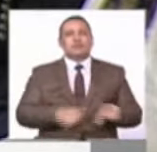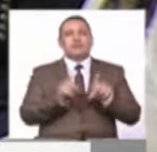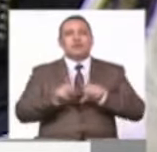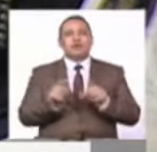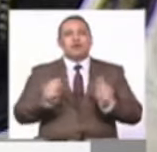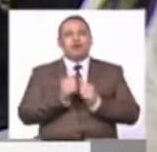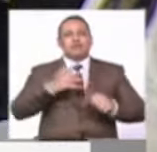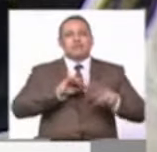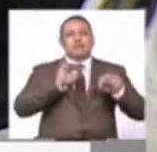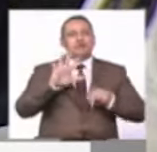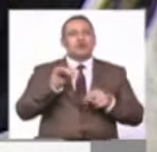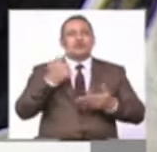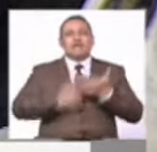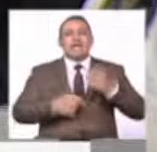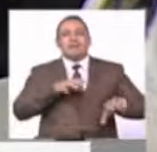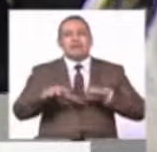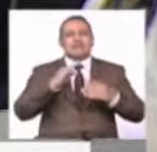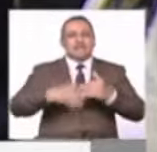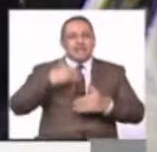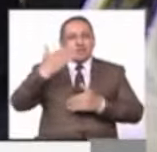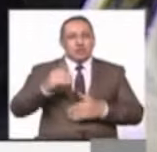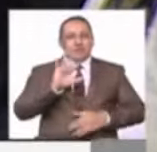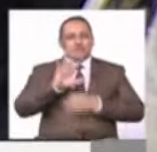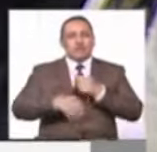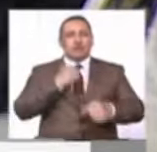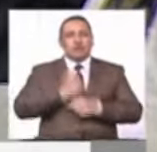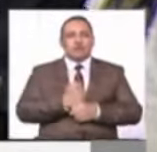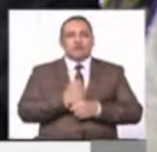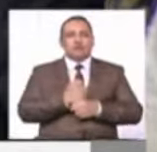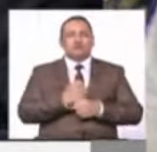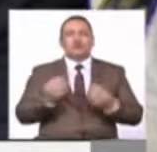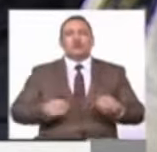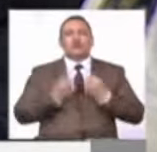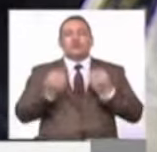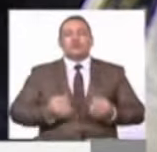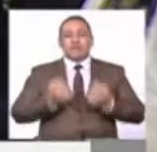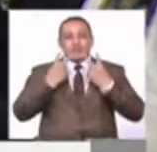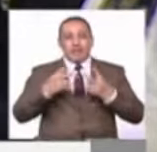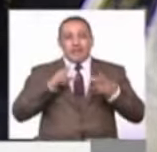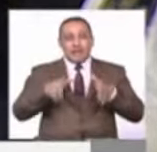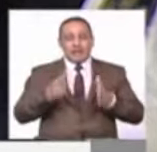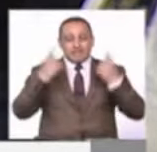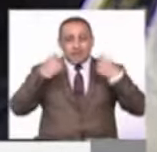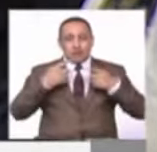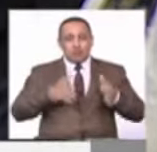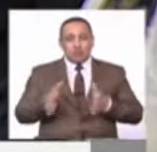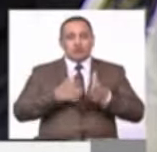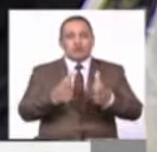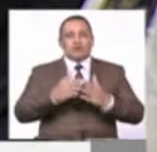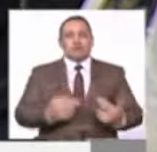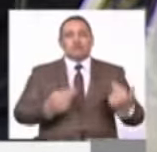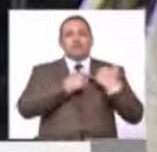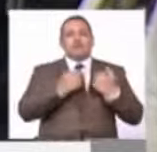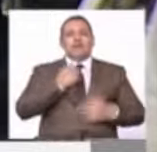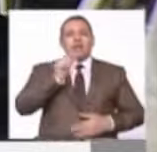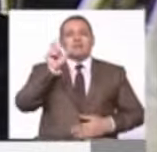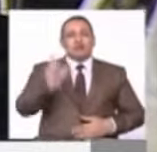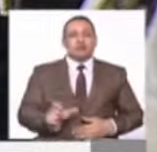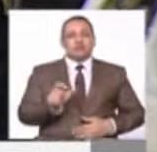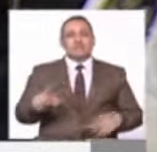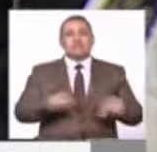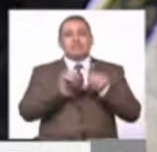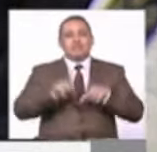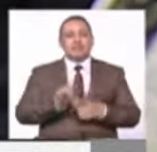75 años sino qué va a ser en los siguientes 5 años entonces en esas condiciones es nombrada mi patrocinada Y eso